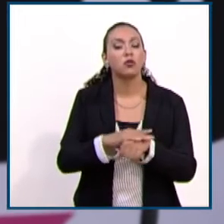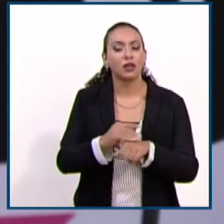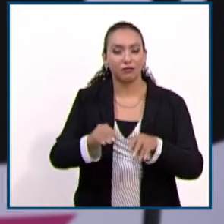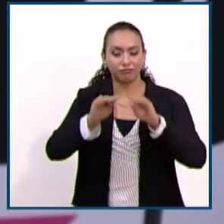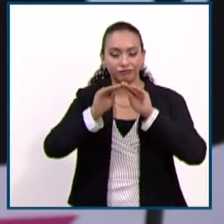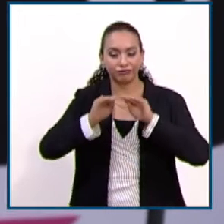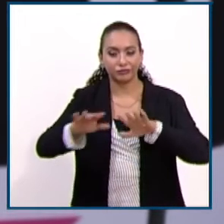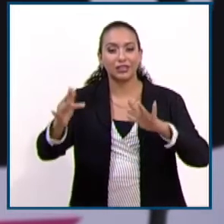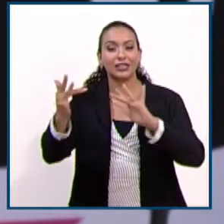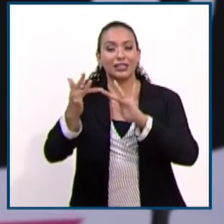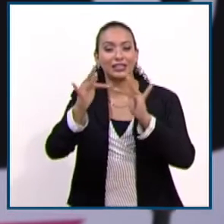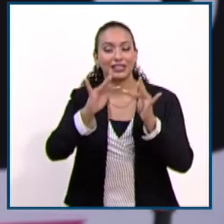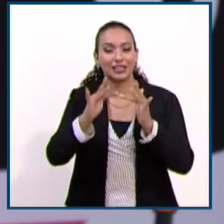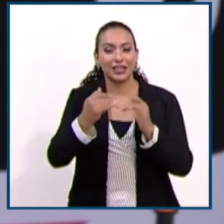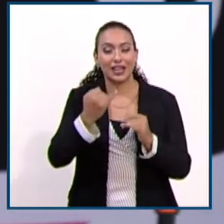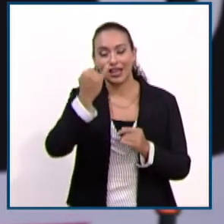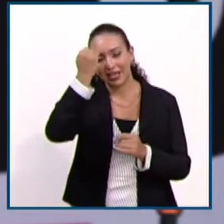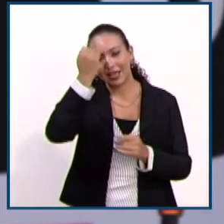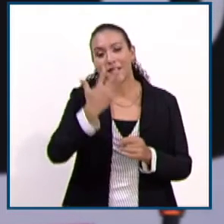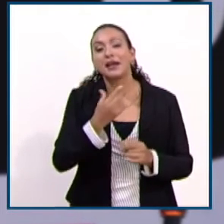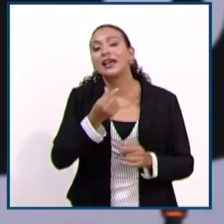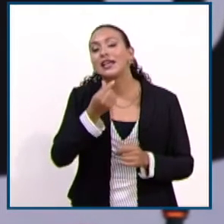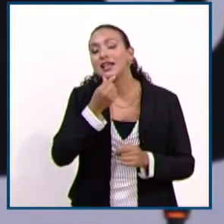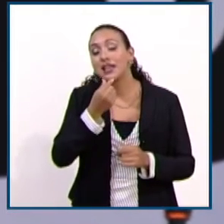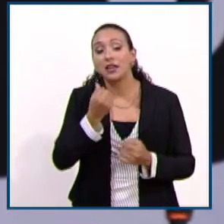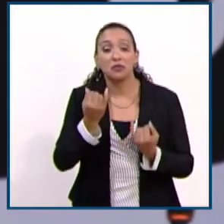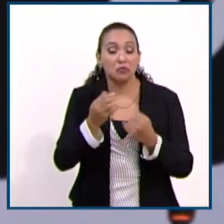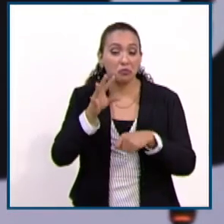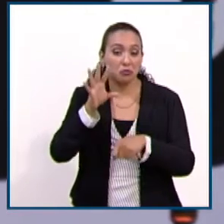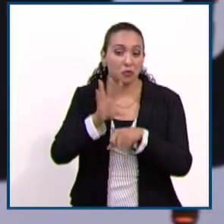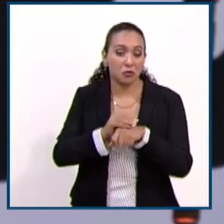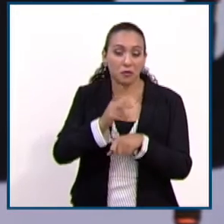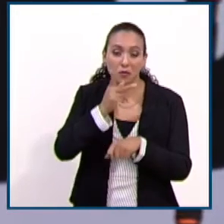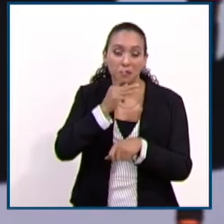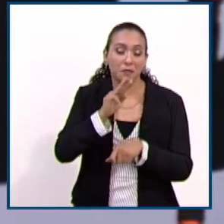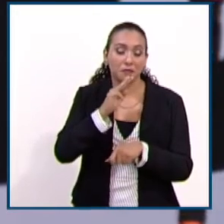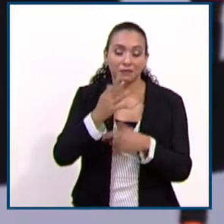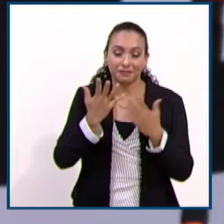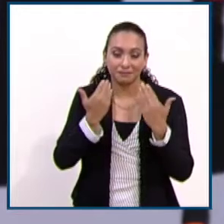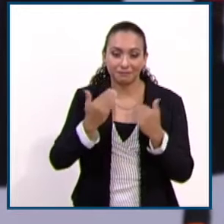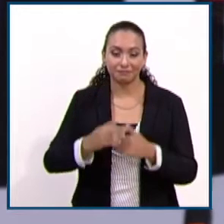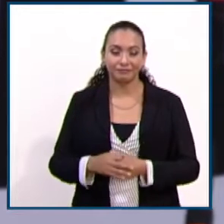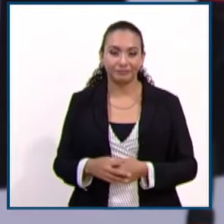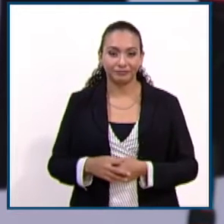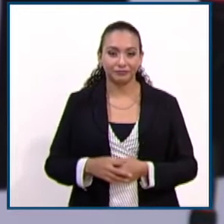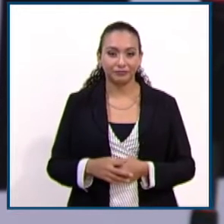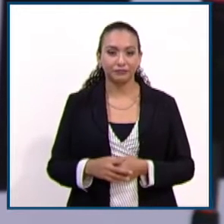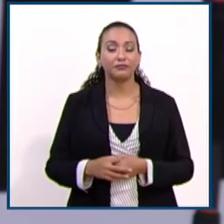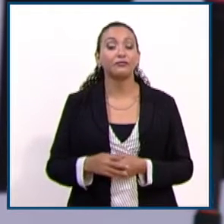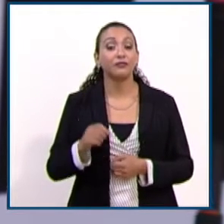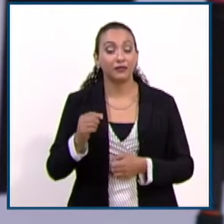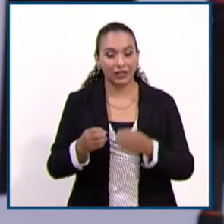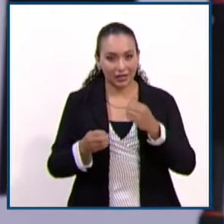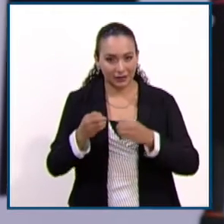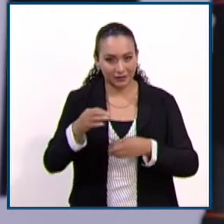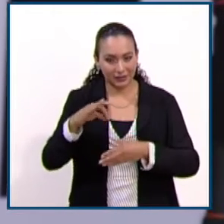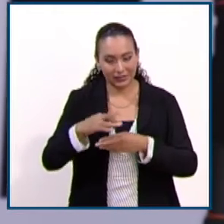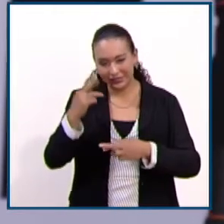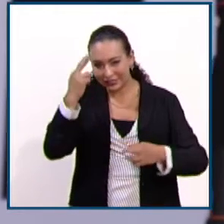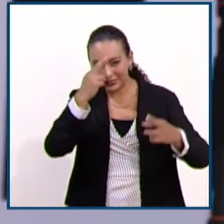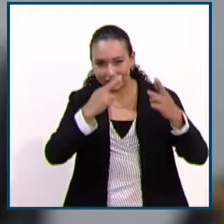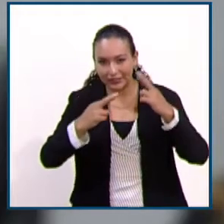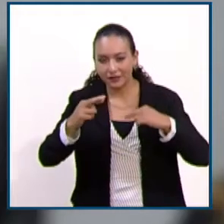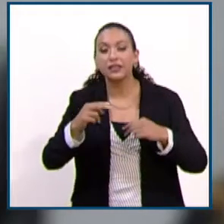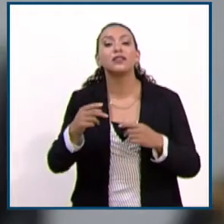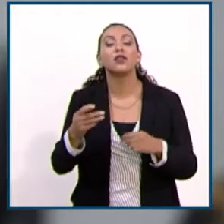redes sociales con imágenes de infantes sin contar con la autorización correspondiente. La Sala Superior también revocó la resolución de la